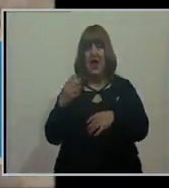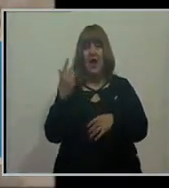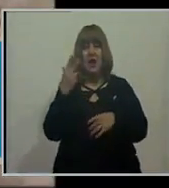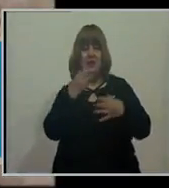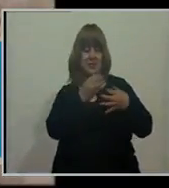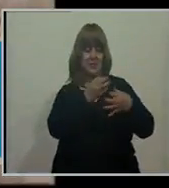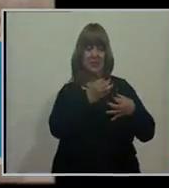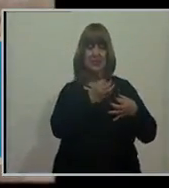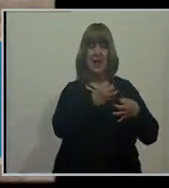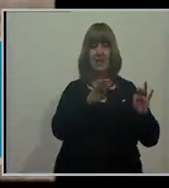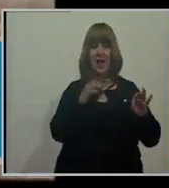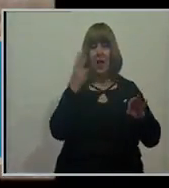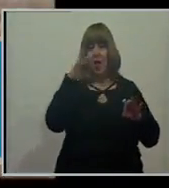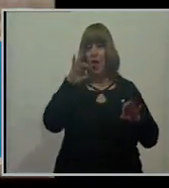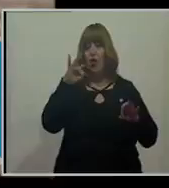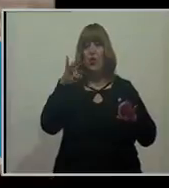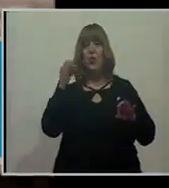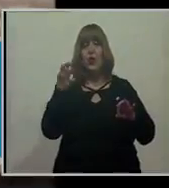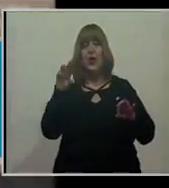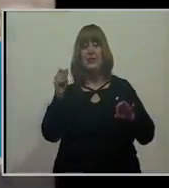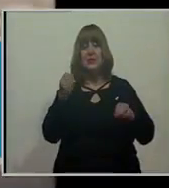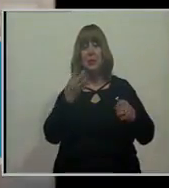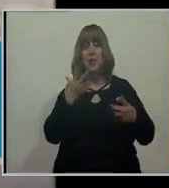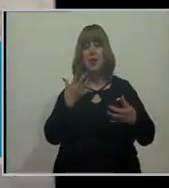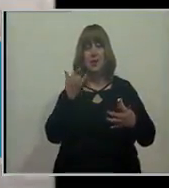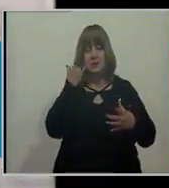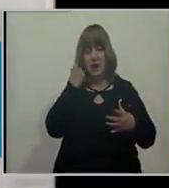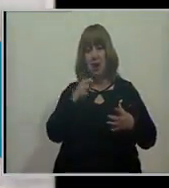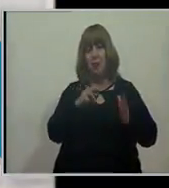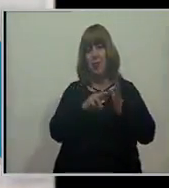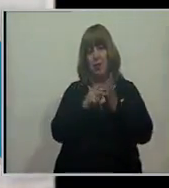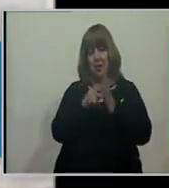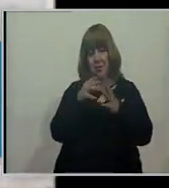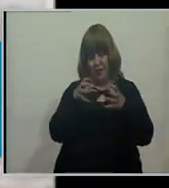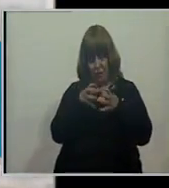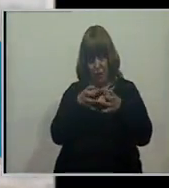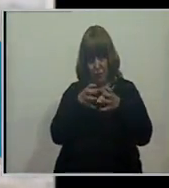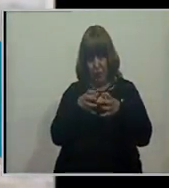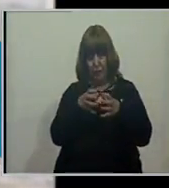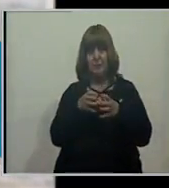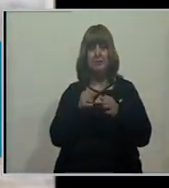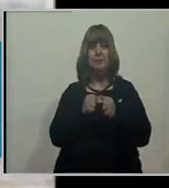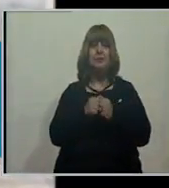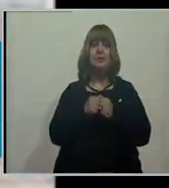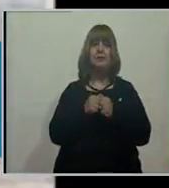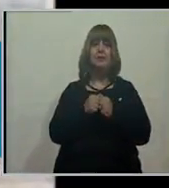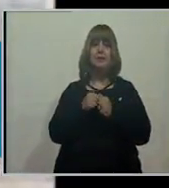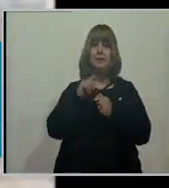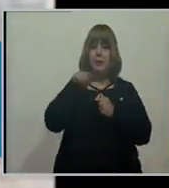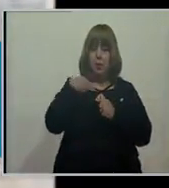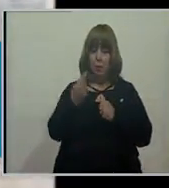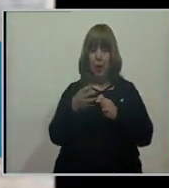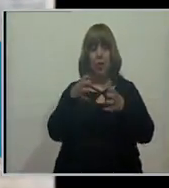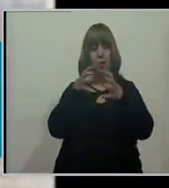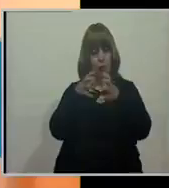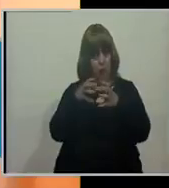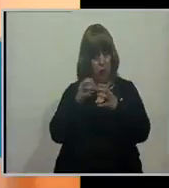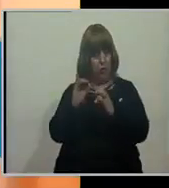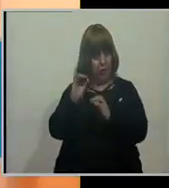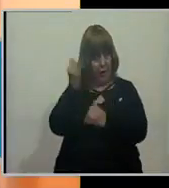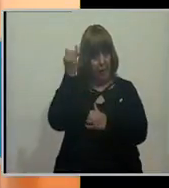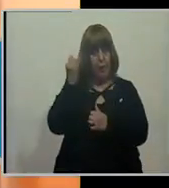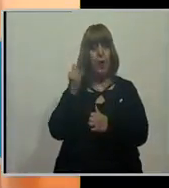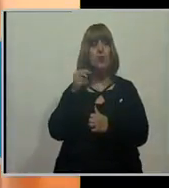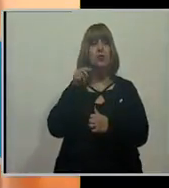Honduras, producto justamente de esta situación. En cuanto a los futbolísticos, sin Argentina, quien se va a consagrar campeón del mundo otra